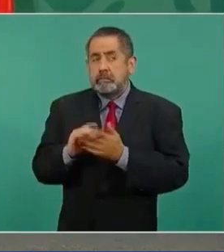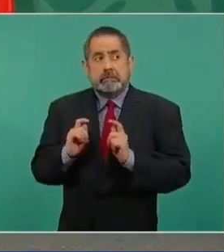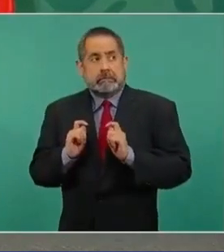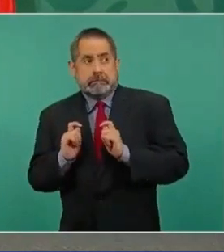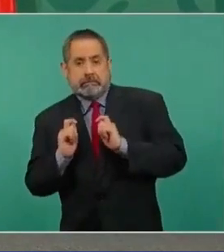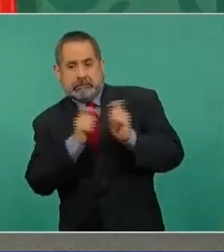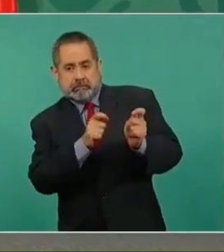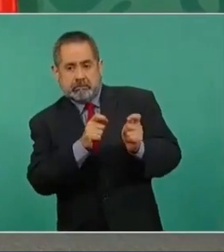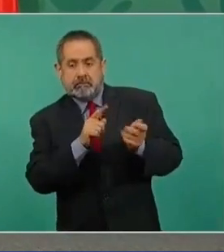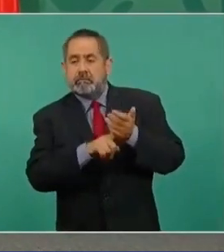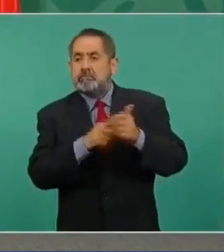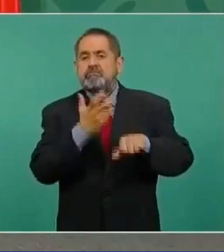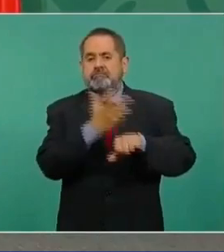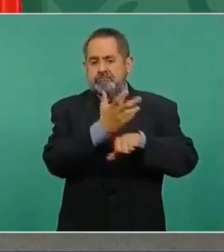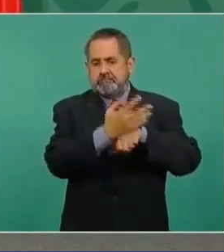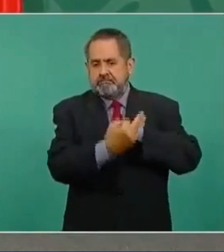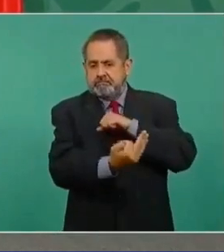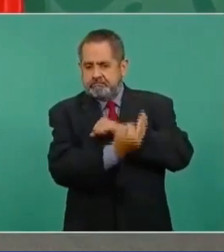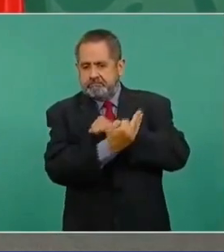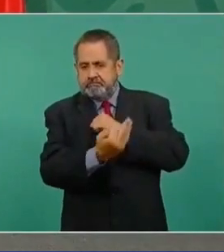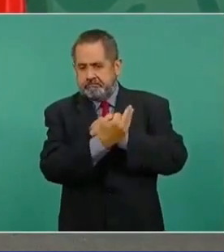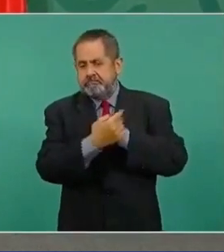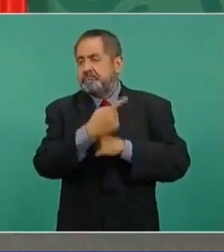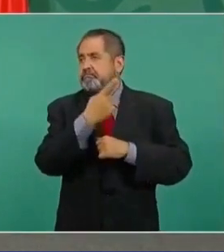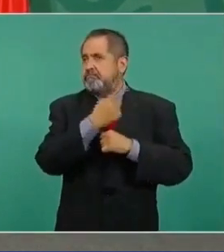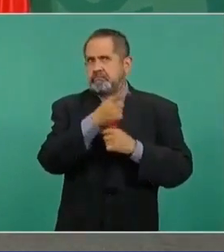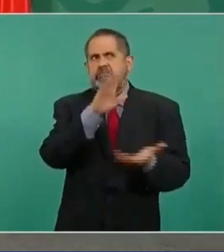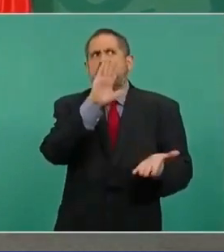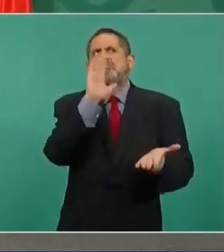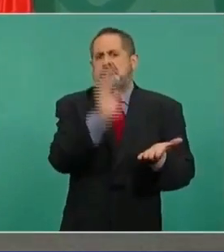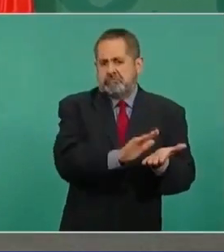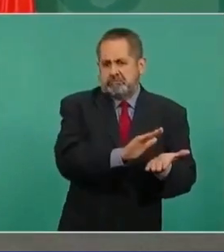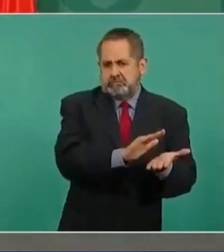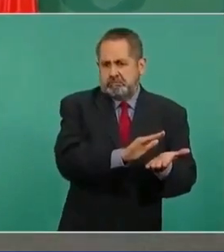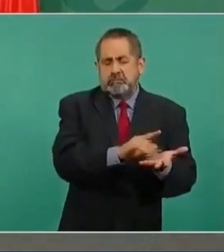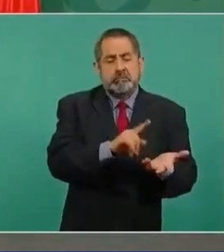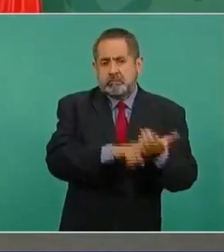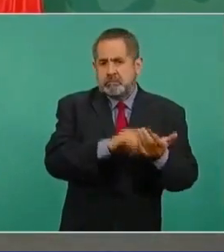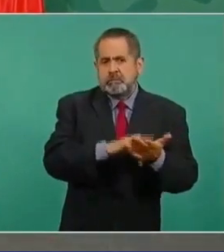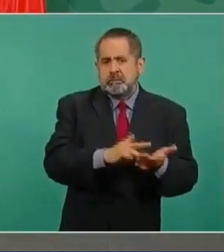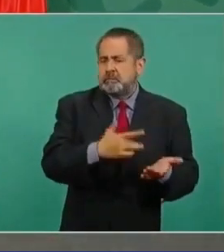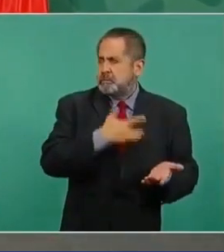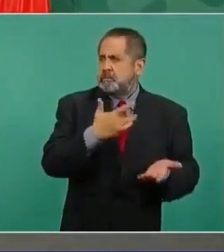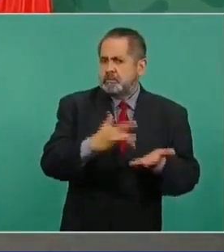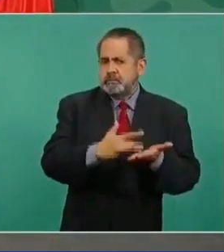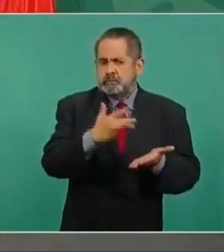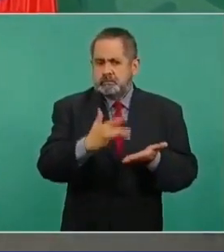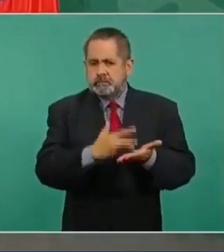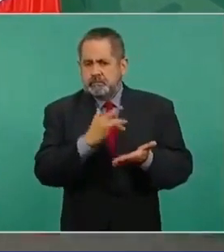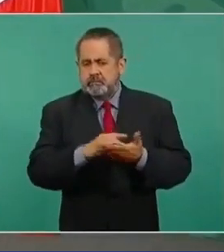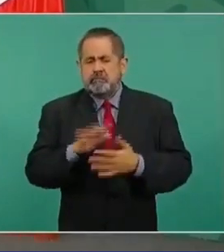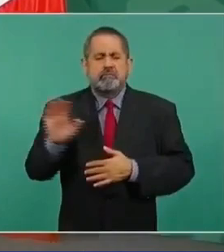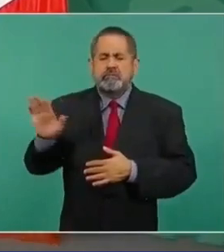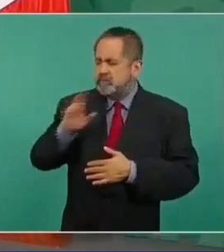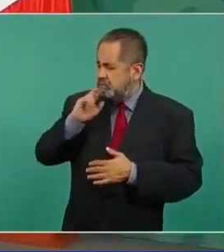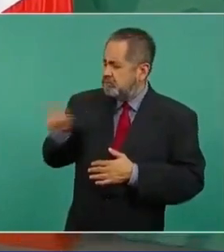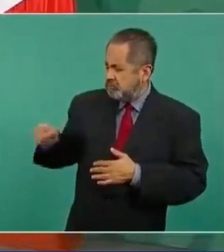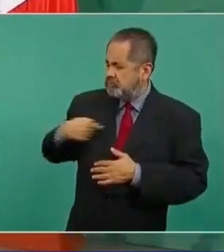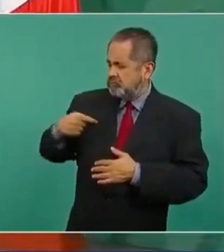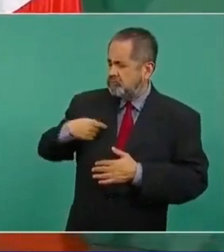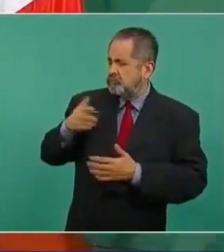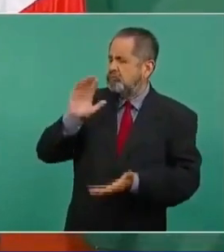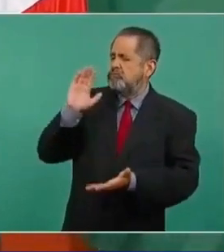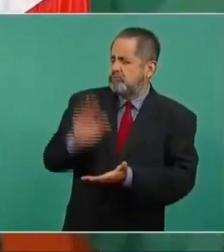yo digo que de manera generosa, asumieron una